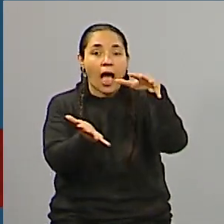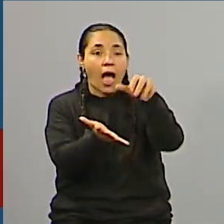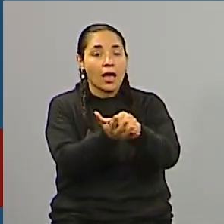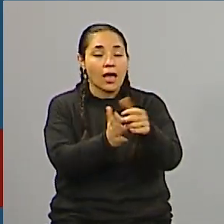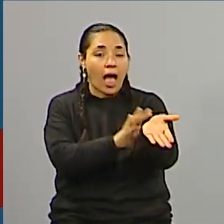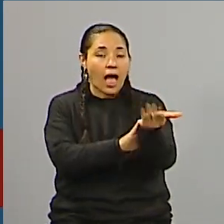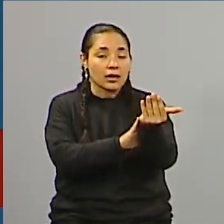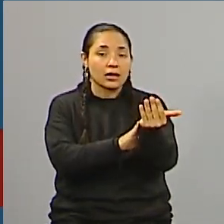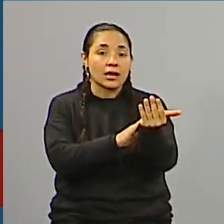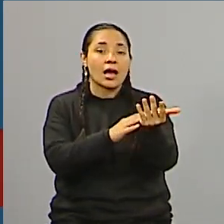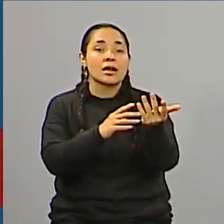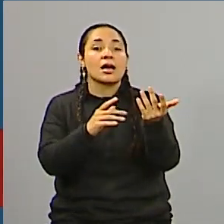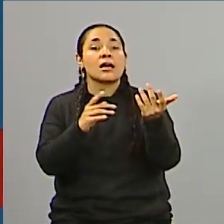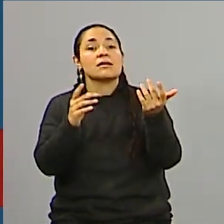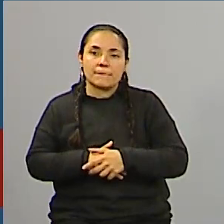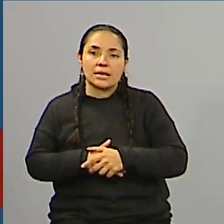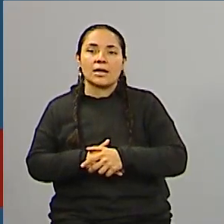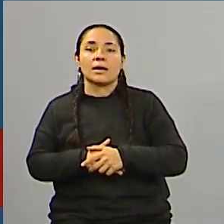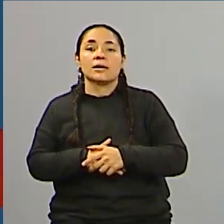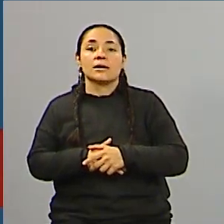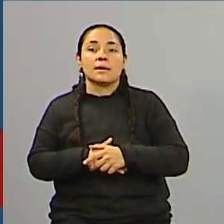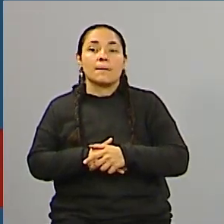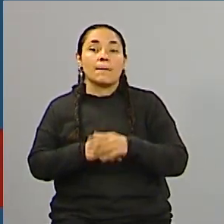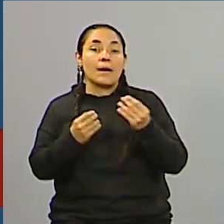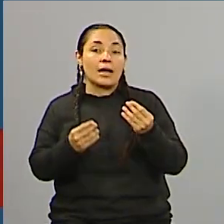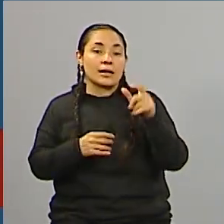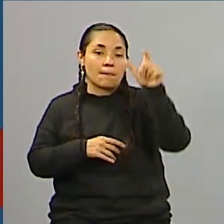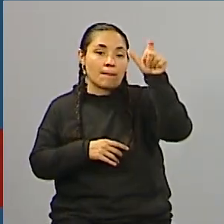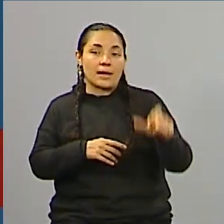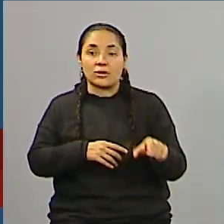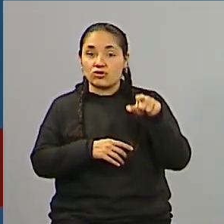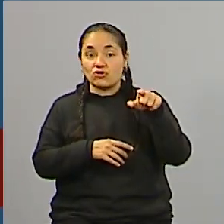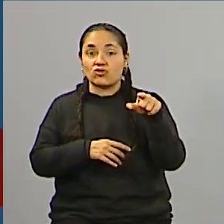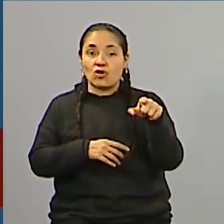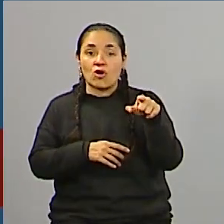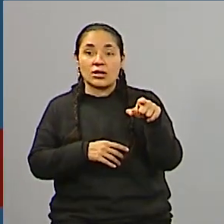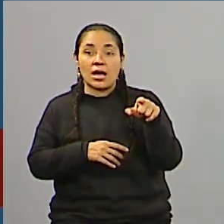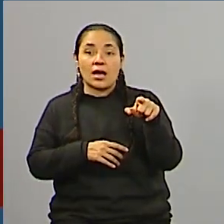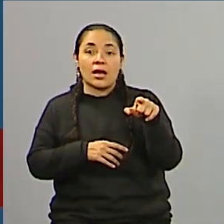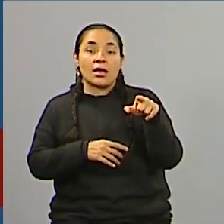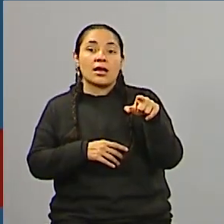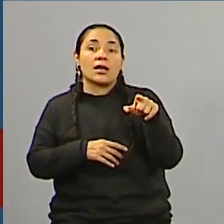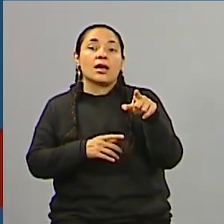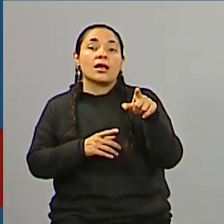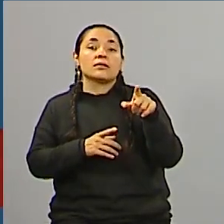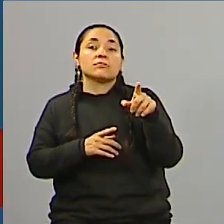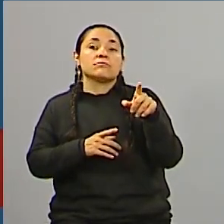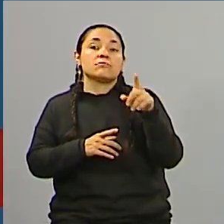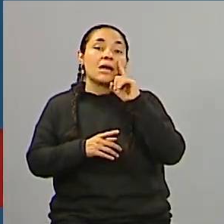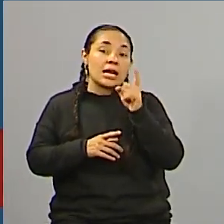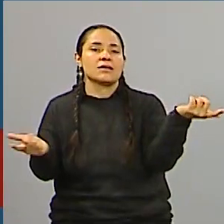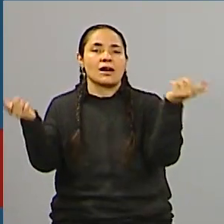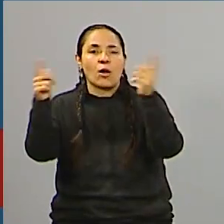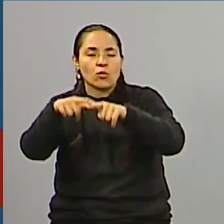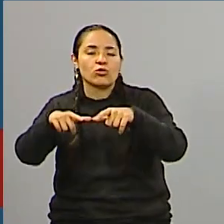y por lo general, en línea general, la gente con ganas de salir hizo que el 2022 sea muy bueno. Ahora, después